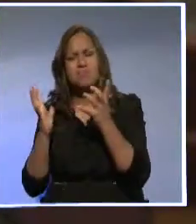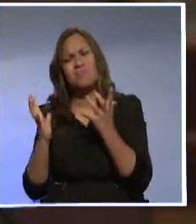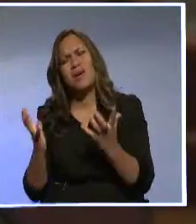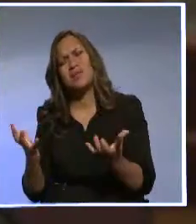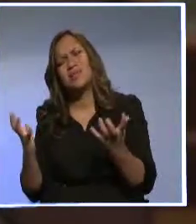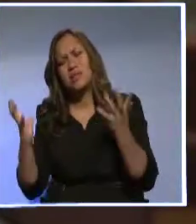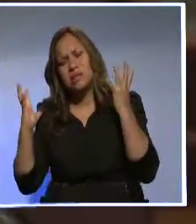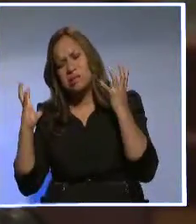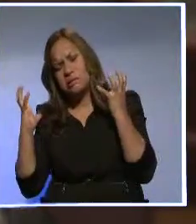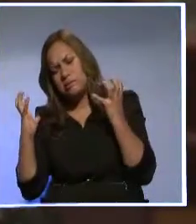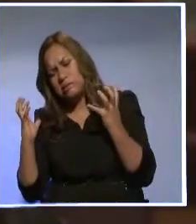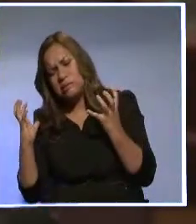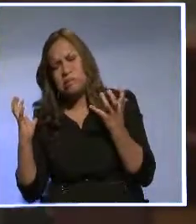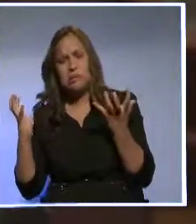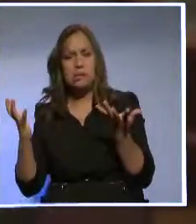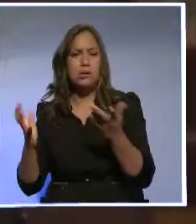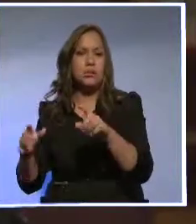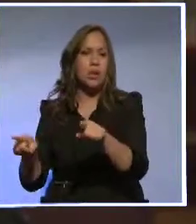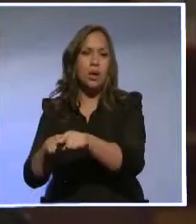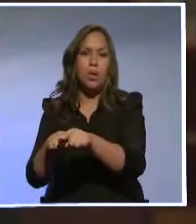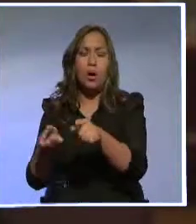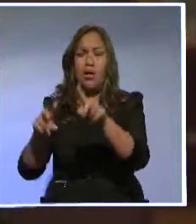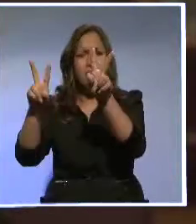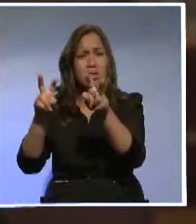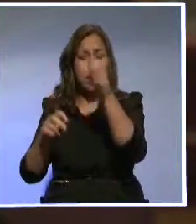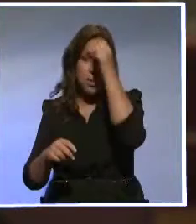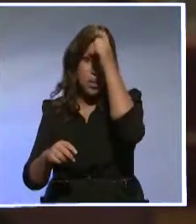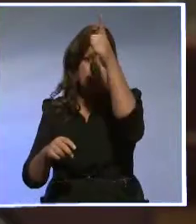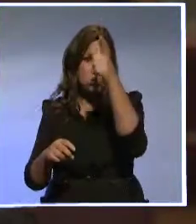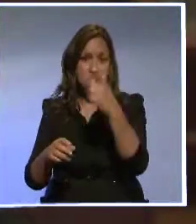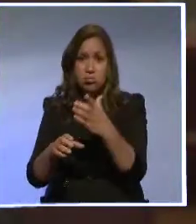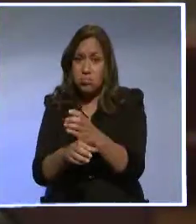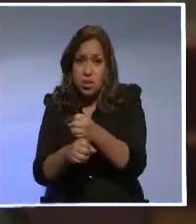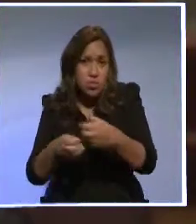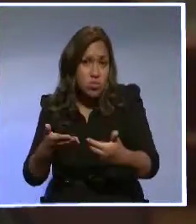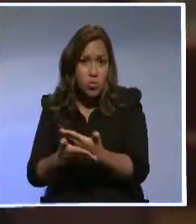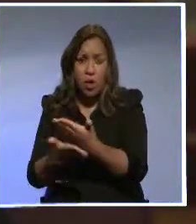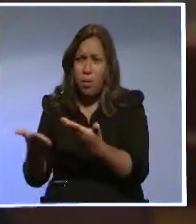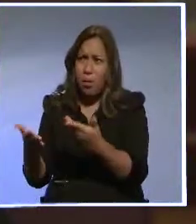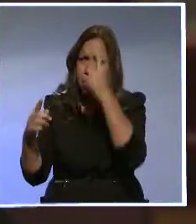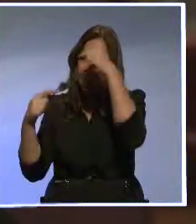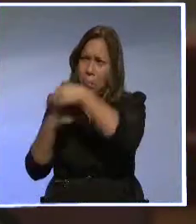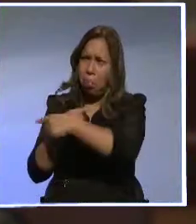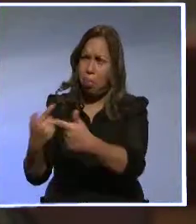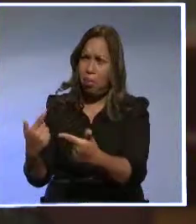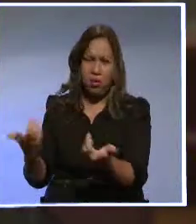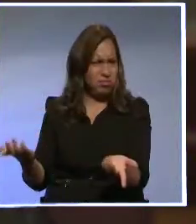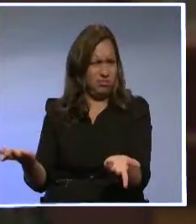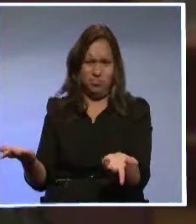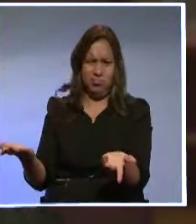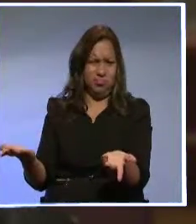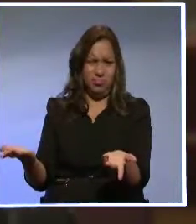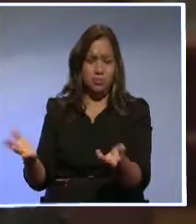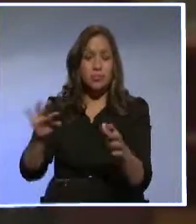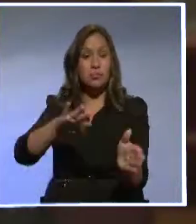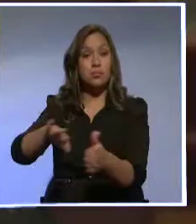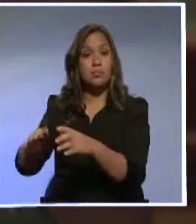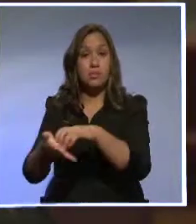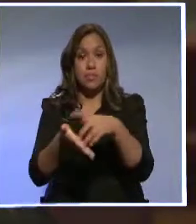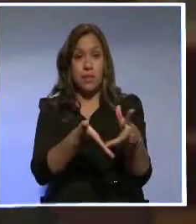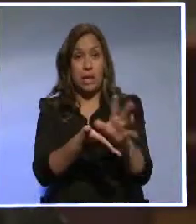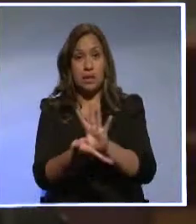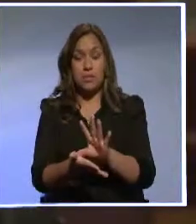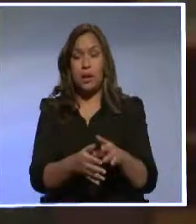creatividad con la innovación de vio la asamblea debió ya que se demoró mucho